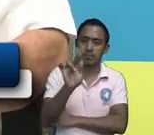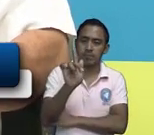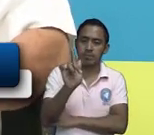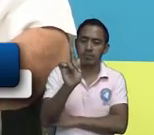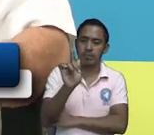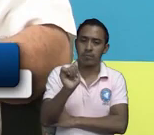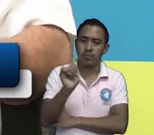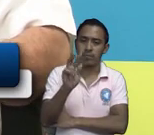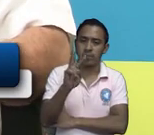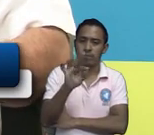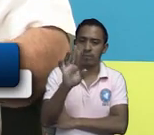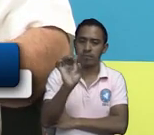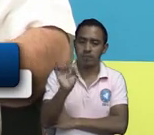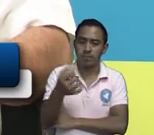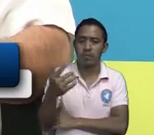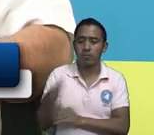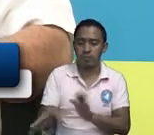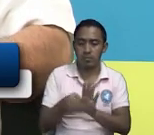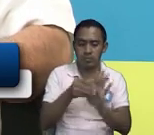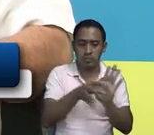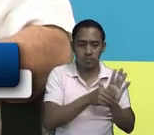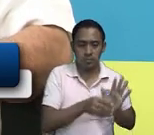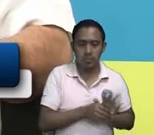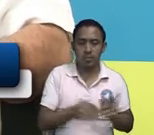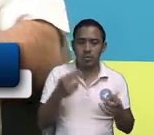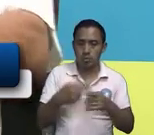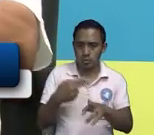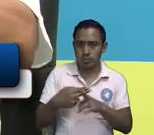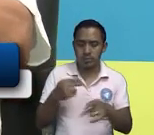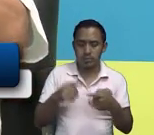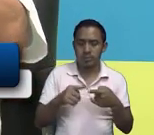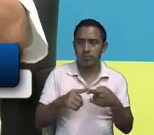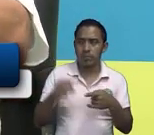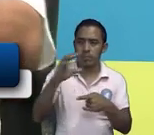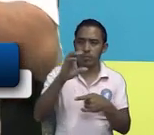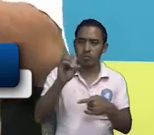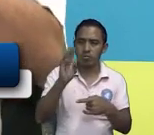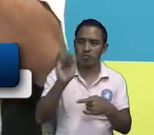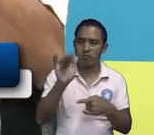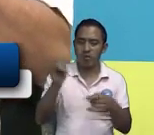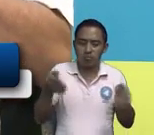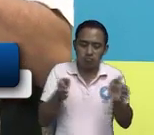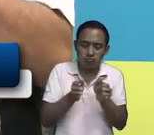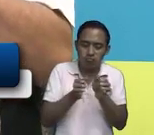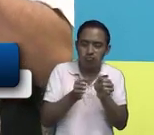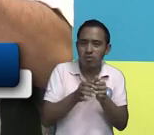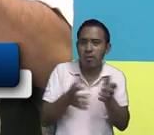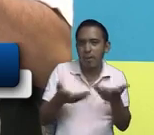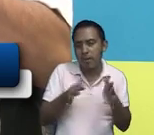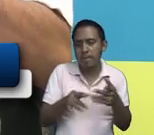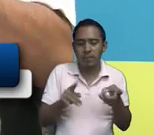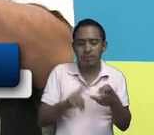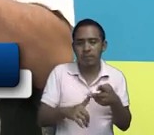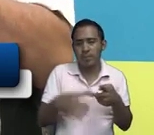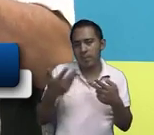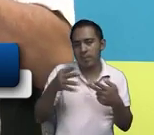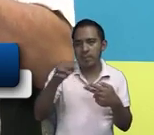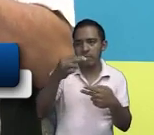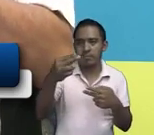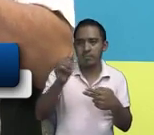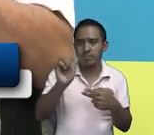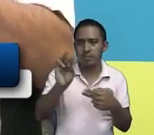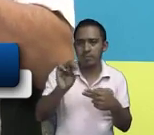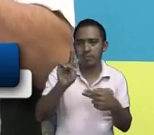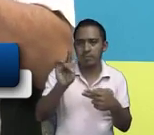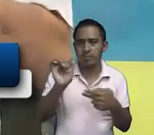La transmiten los cobayos, estos animalitos peluditos pequeños, los hunters. Los cobayos son